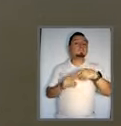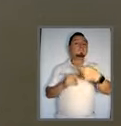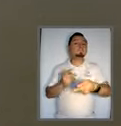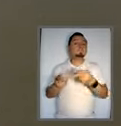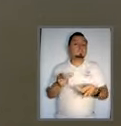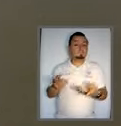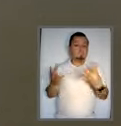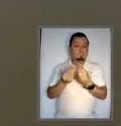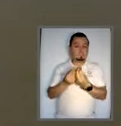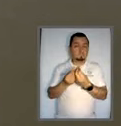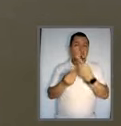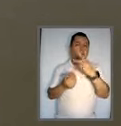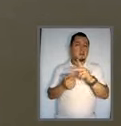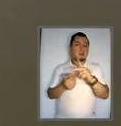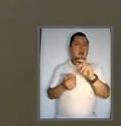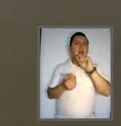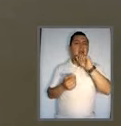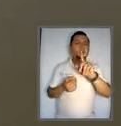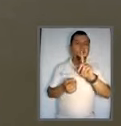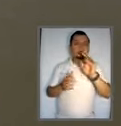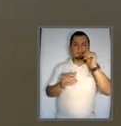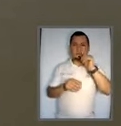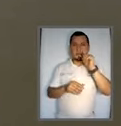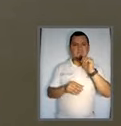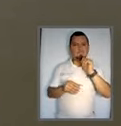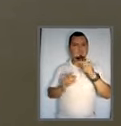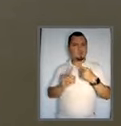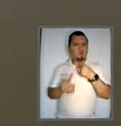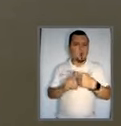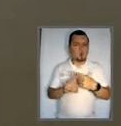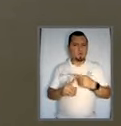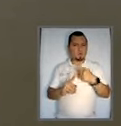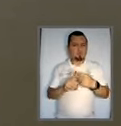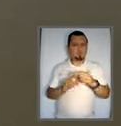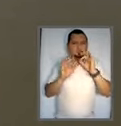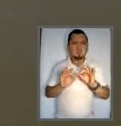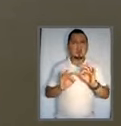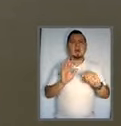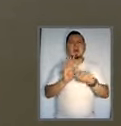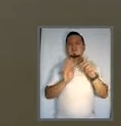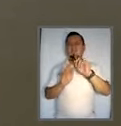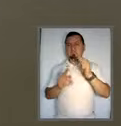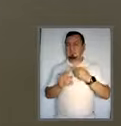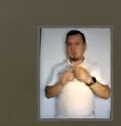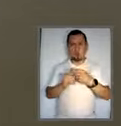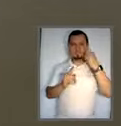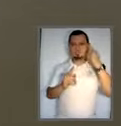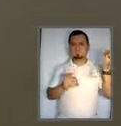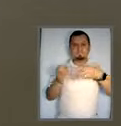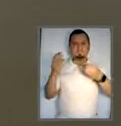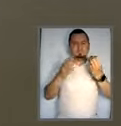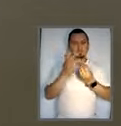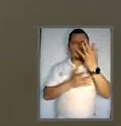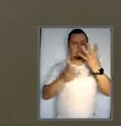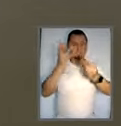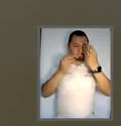ciclos escolares. Ahí Jalisco siempre tiene una voz propositiva sobre cómo podemos centrarnos a este tipo de